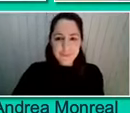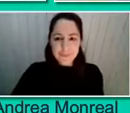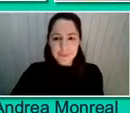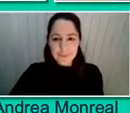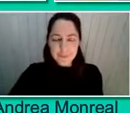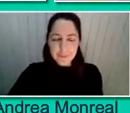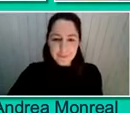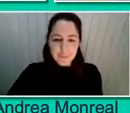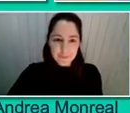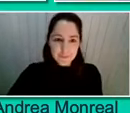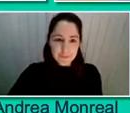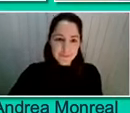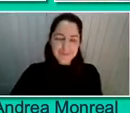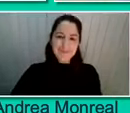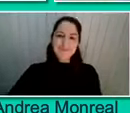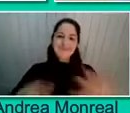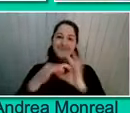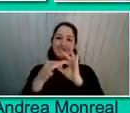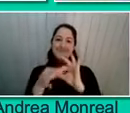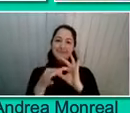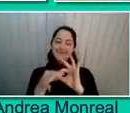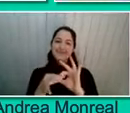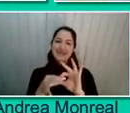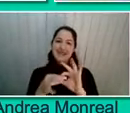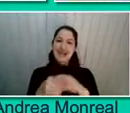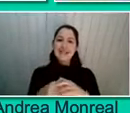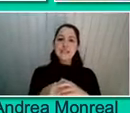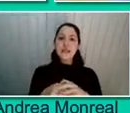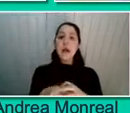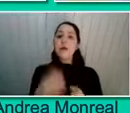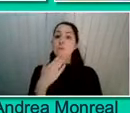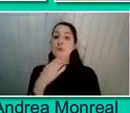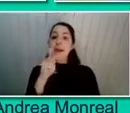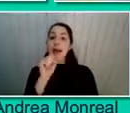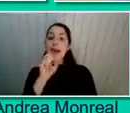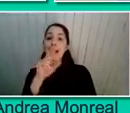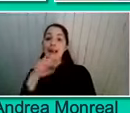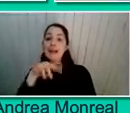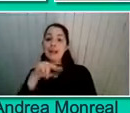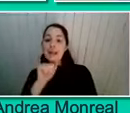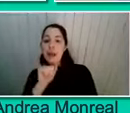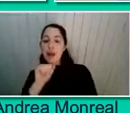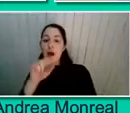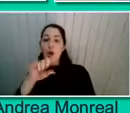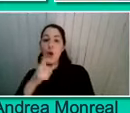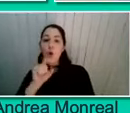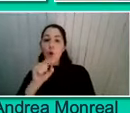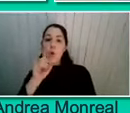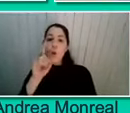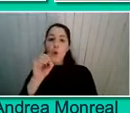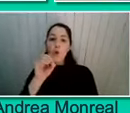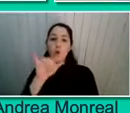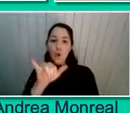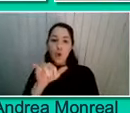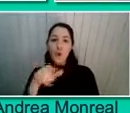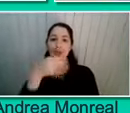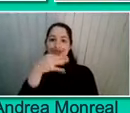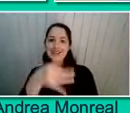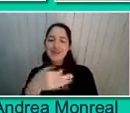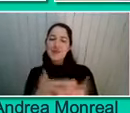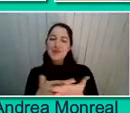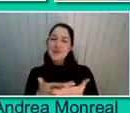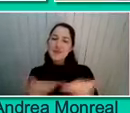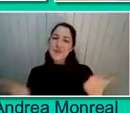Gracias, Andrea. De hecho, Karina Godoy a través del chat dice, ustedes son lo máximo en Australómica, así que